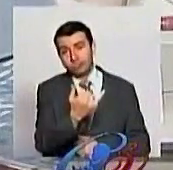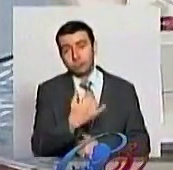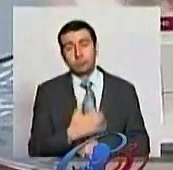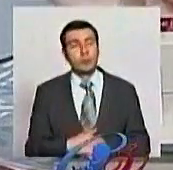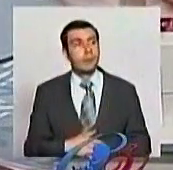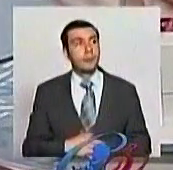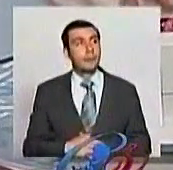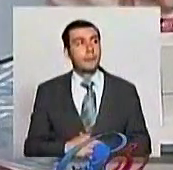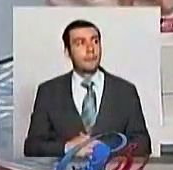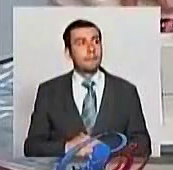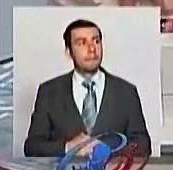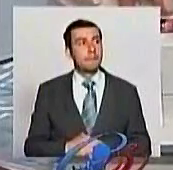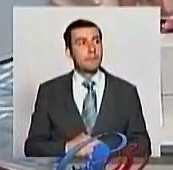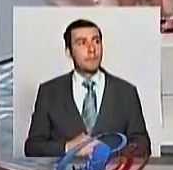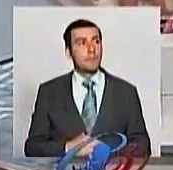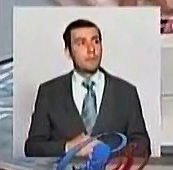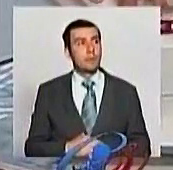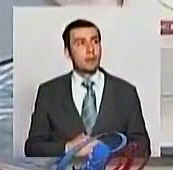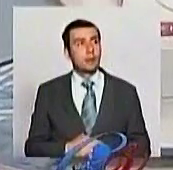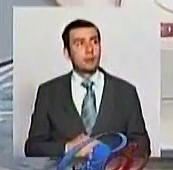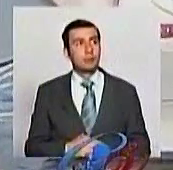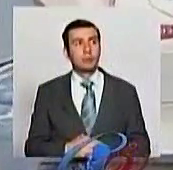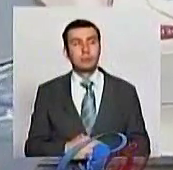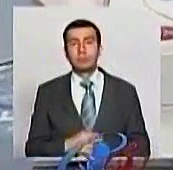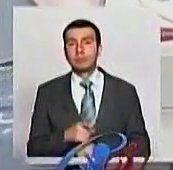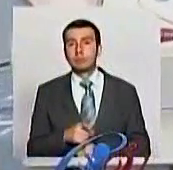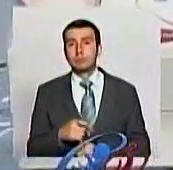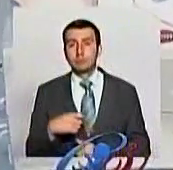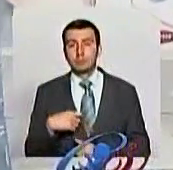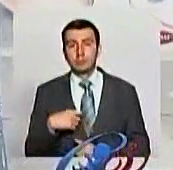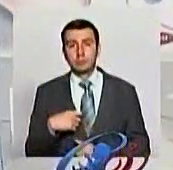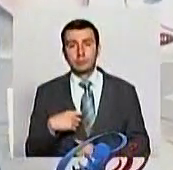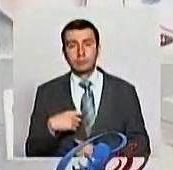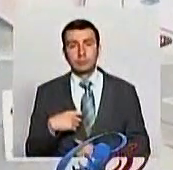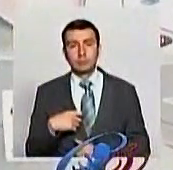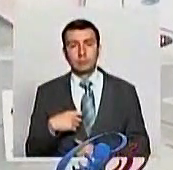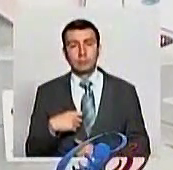Sí. Y este equipo tiene un papel especial donde va a